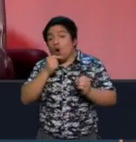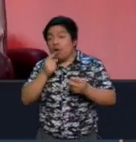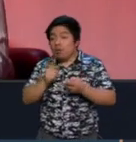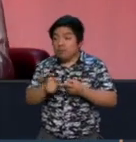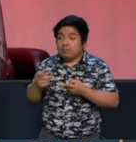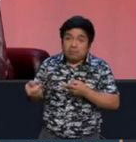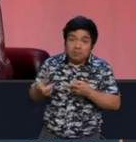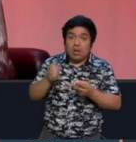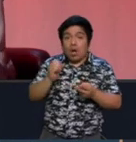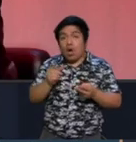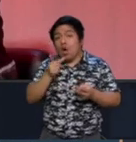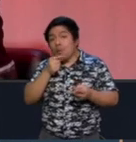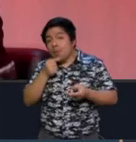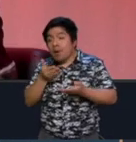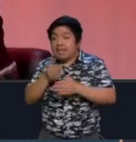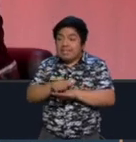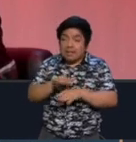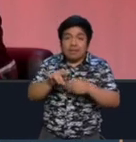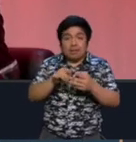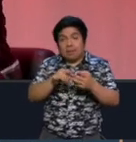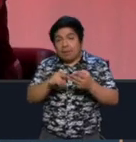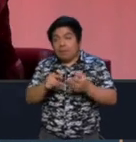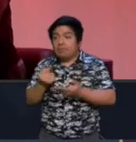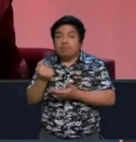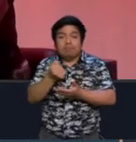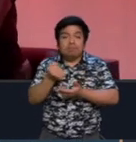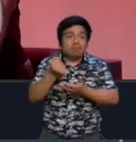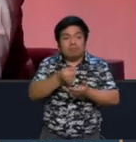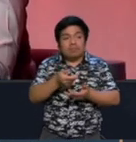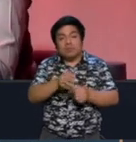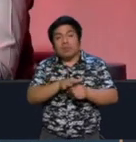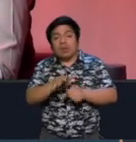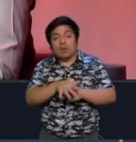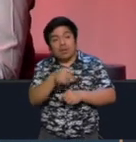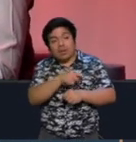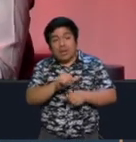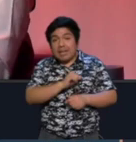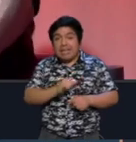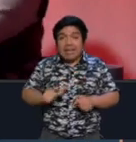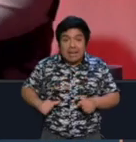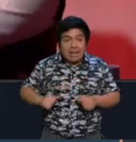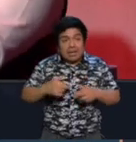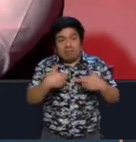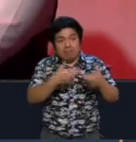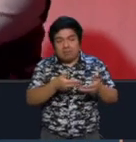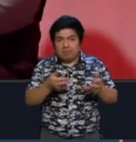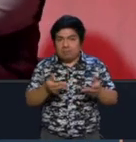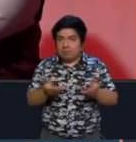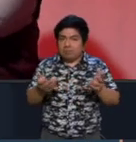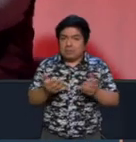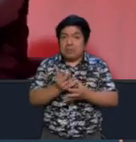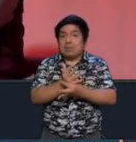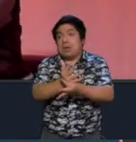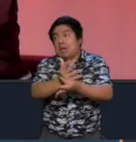bancaria y las financian con los propios recursos las alcaldías. Así es que decir No, que